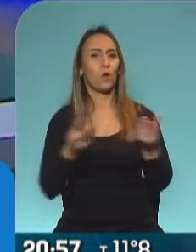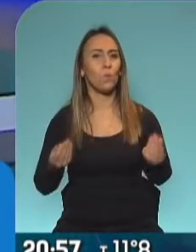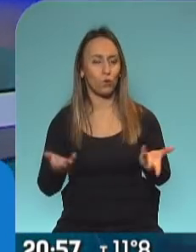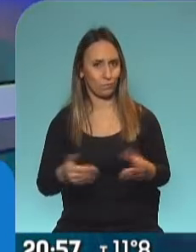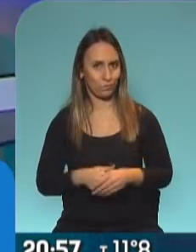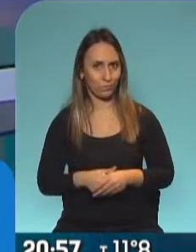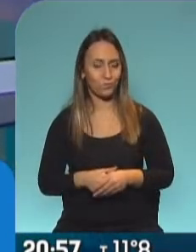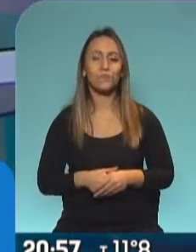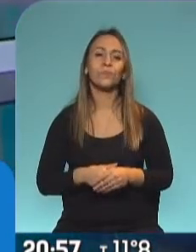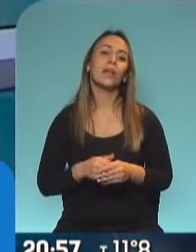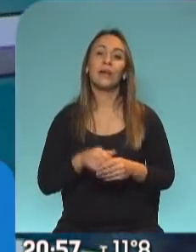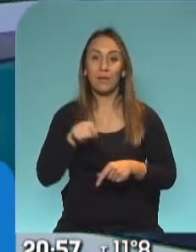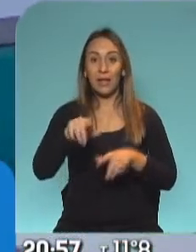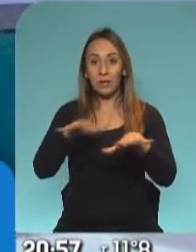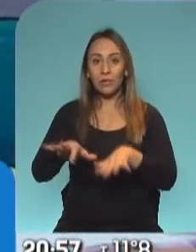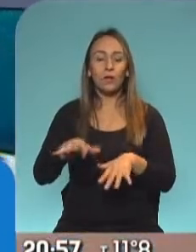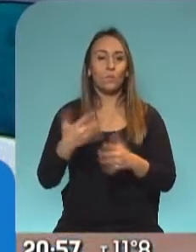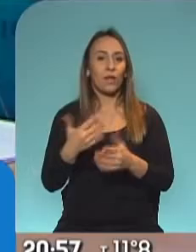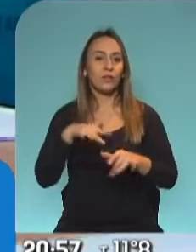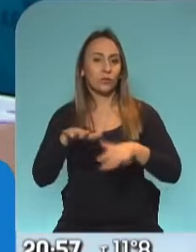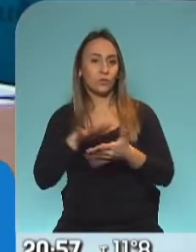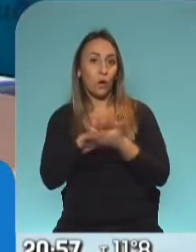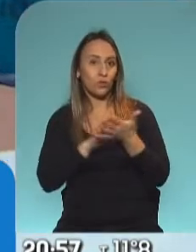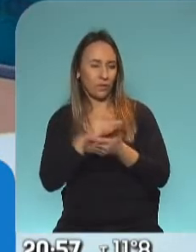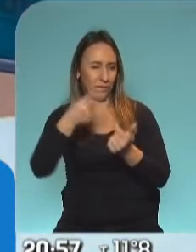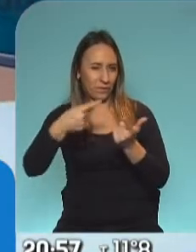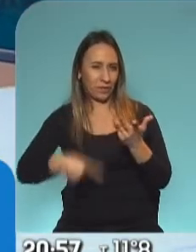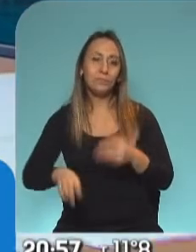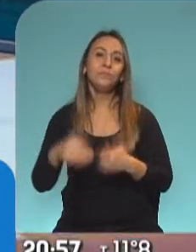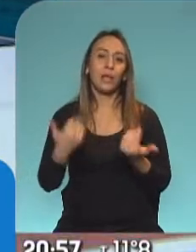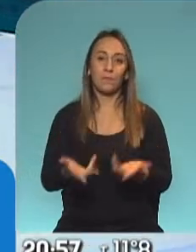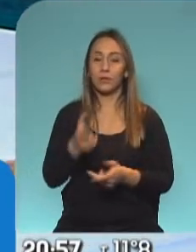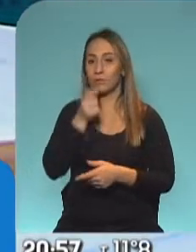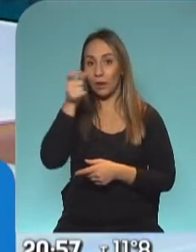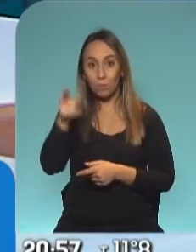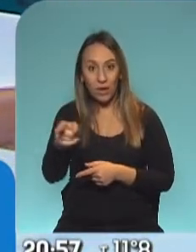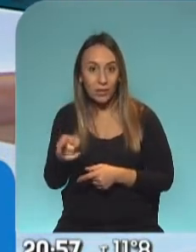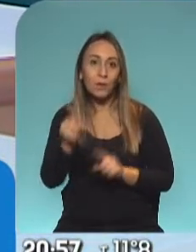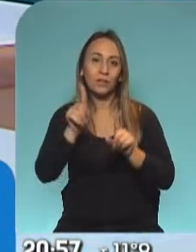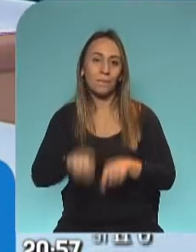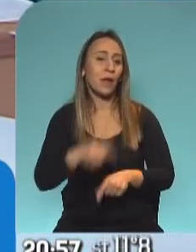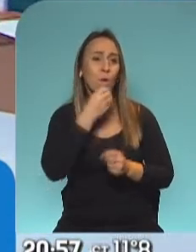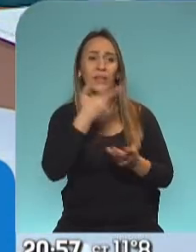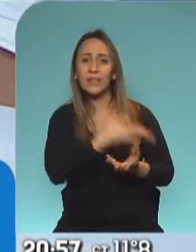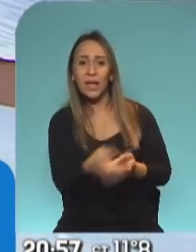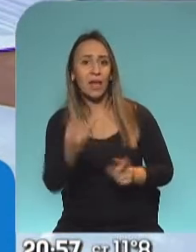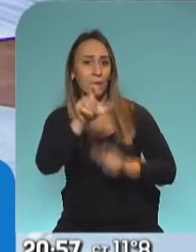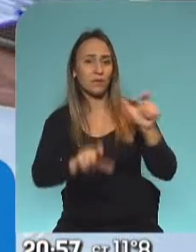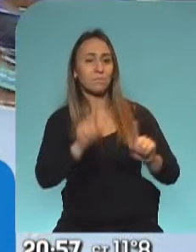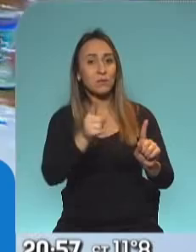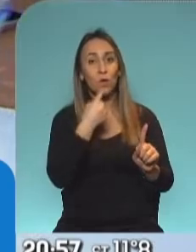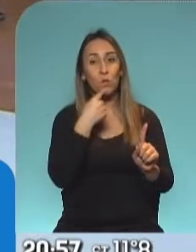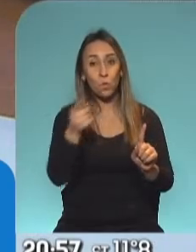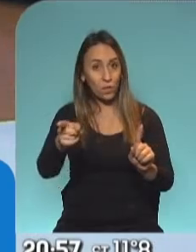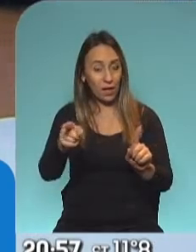hay varios escenarios posibles. Aprovechamos a contestarle a Ruth, pero a cualquiera de las personas titulares de la asignación universal que tengan la misma duda.